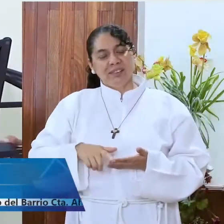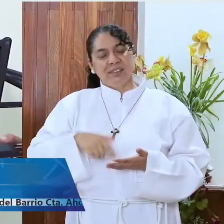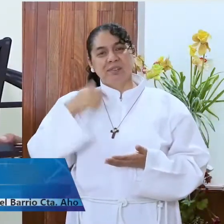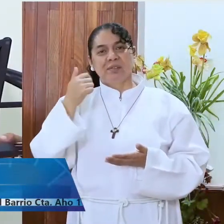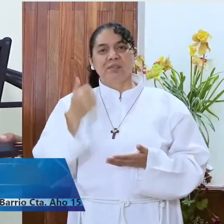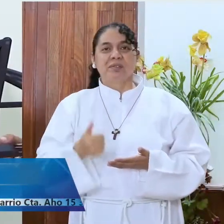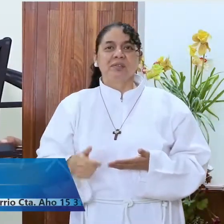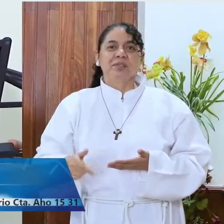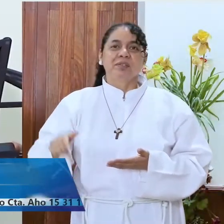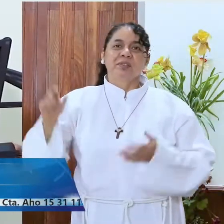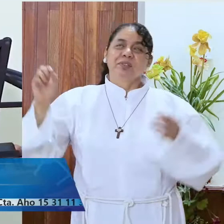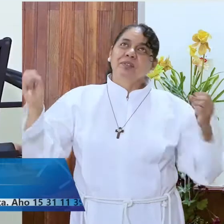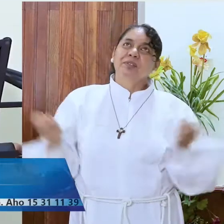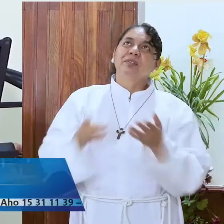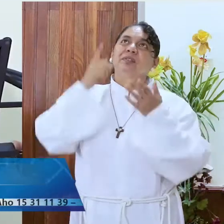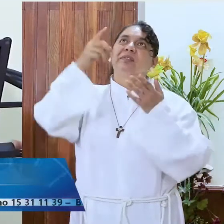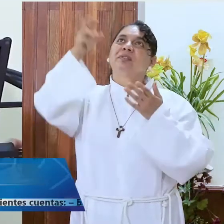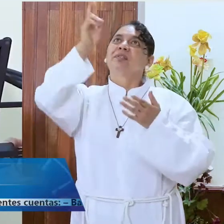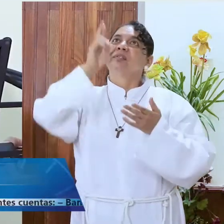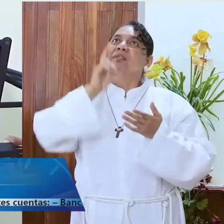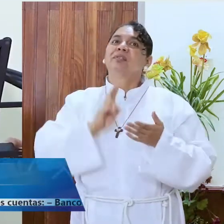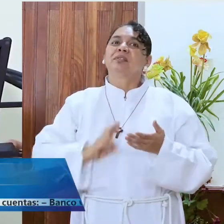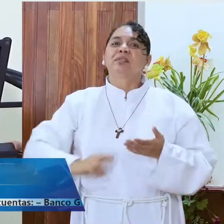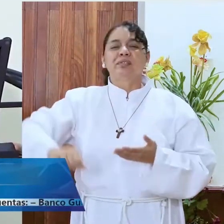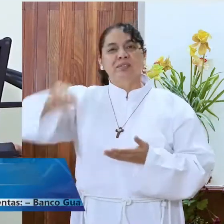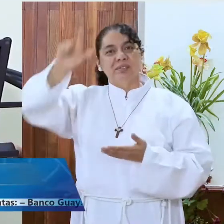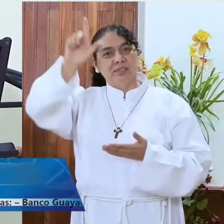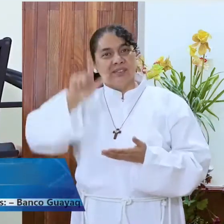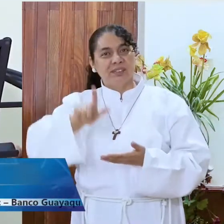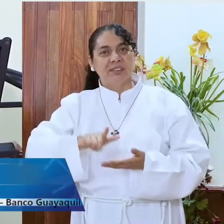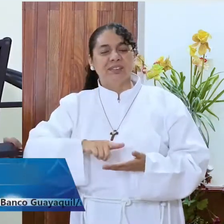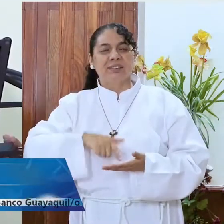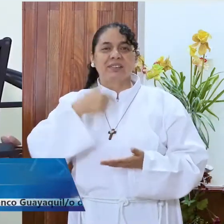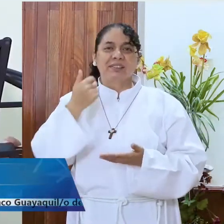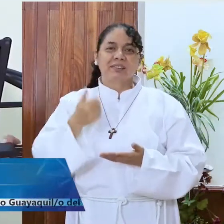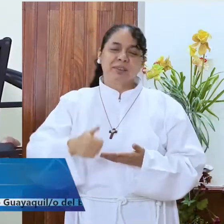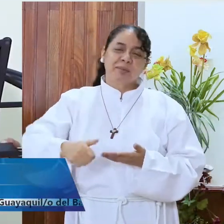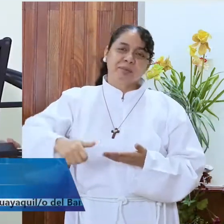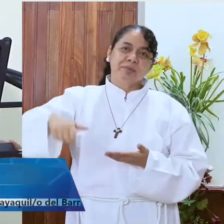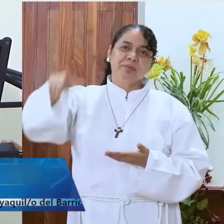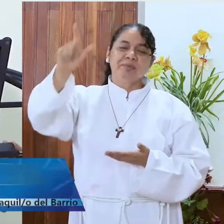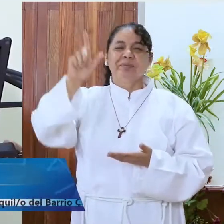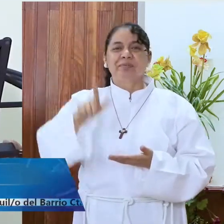escuchar señor aleluya